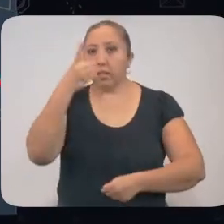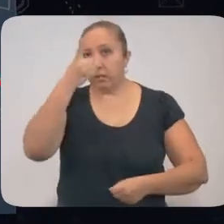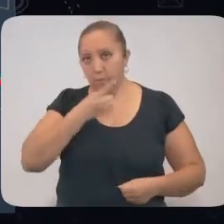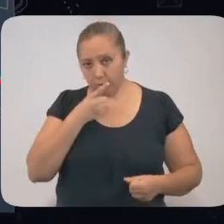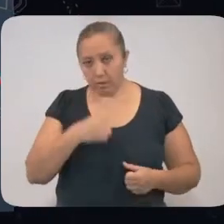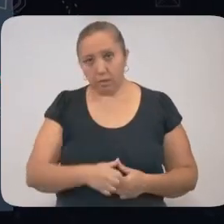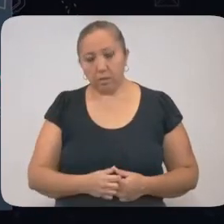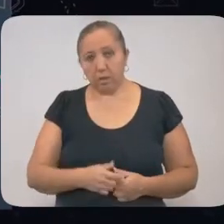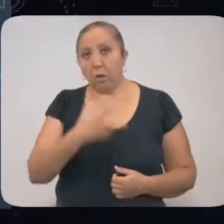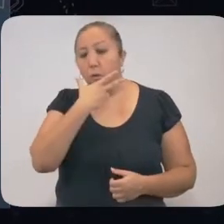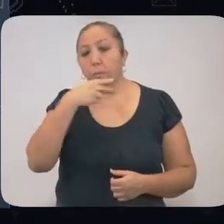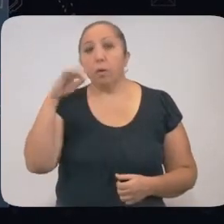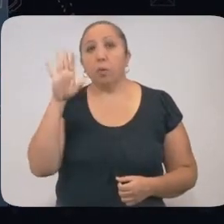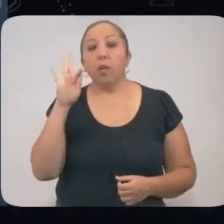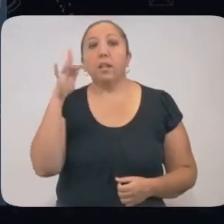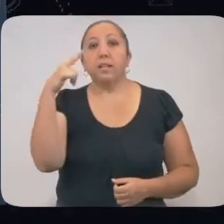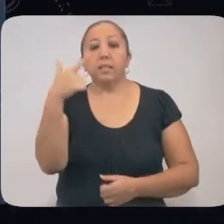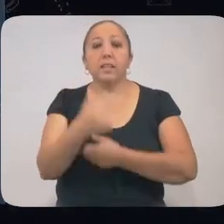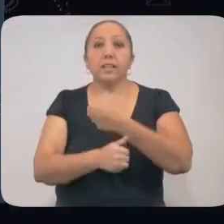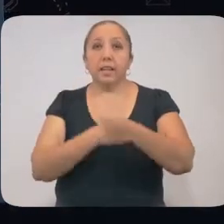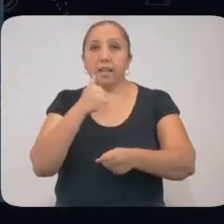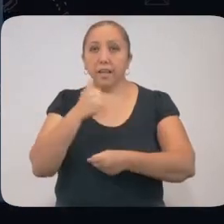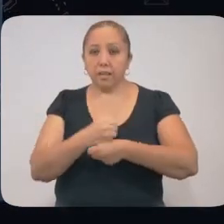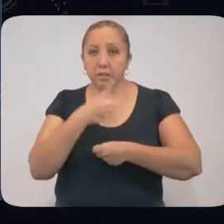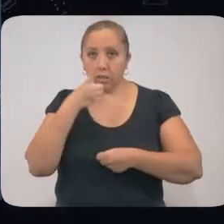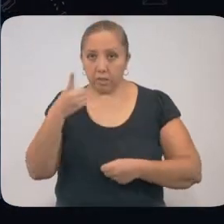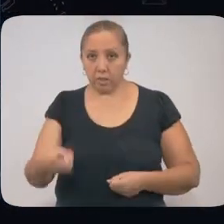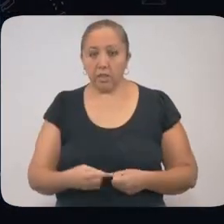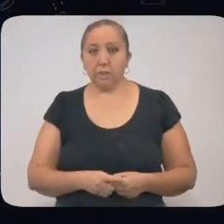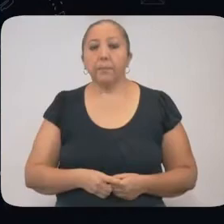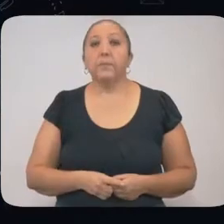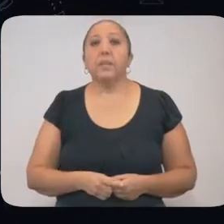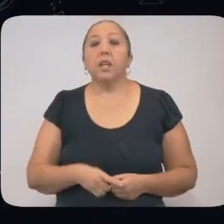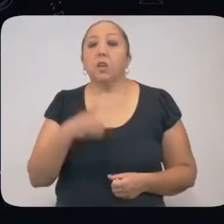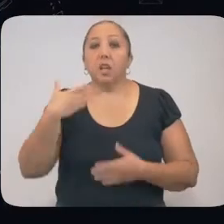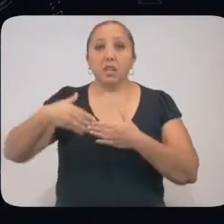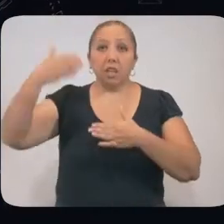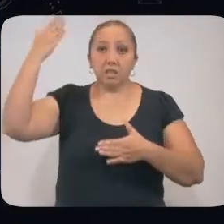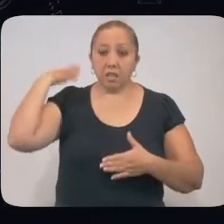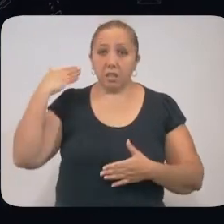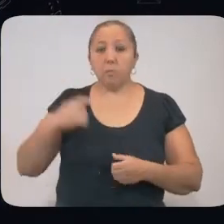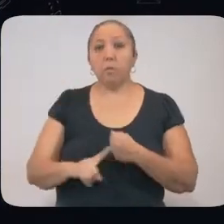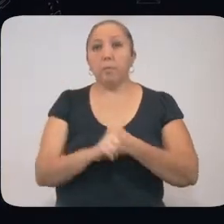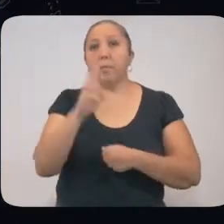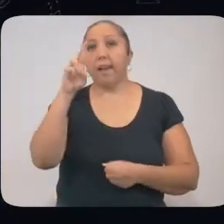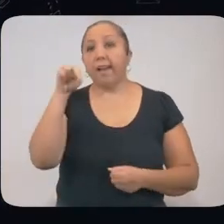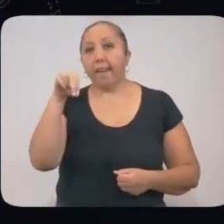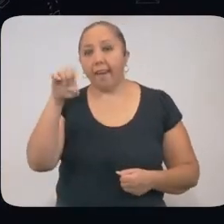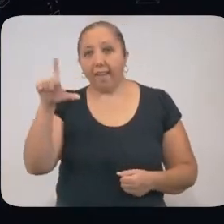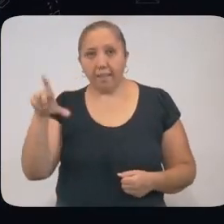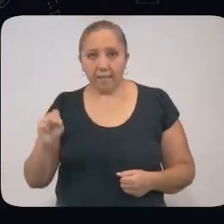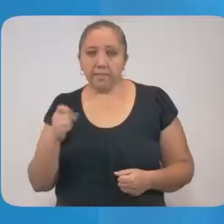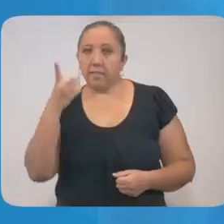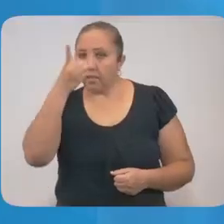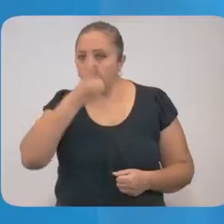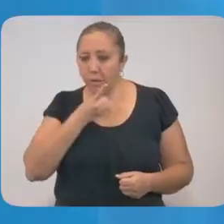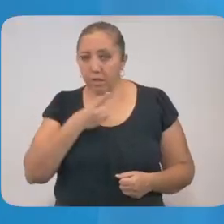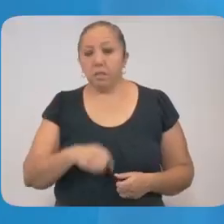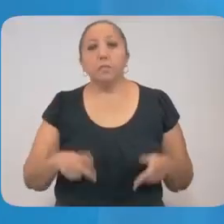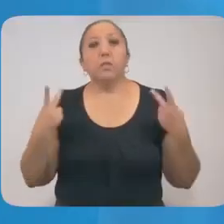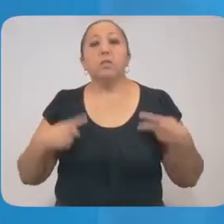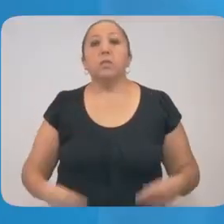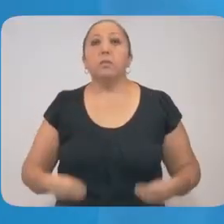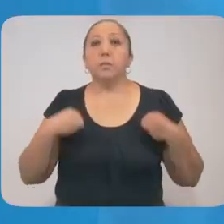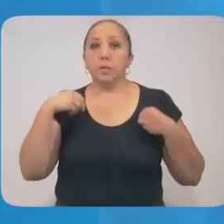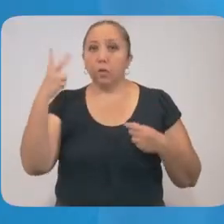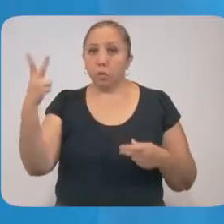diabetes. Hombre de 47 años de edad, originario y residente de Mérida, con antecedentes de insuficiencia renal crónica y diabetes. El paciente